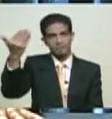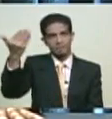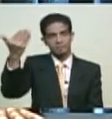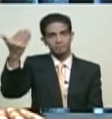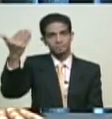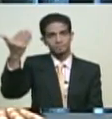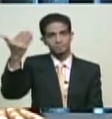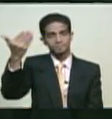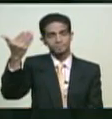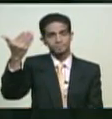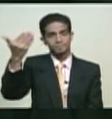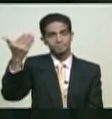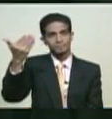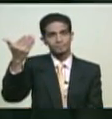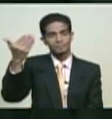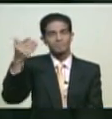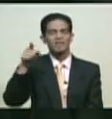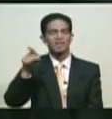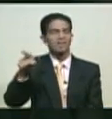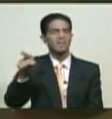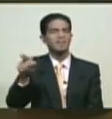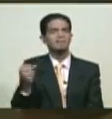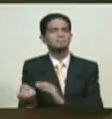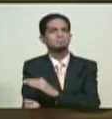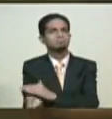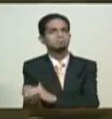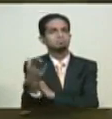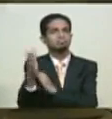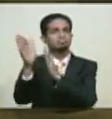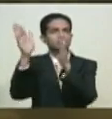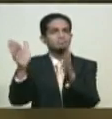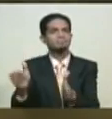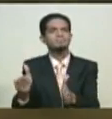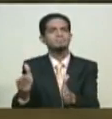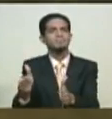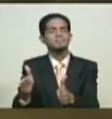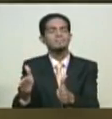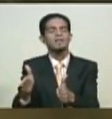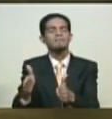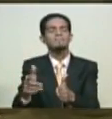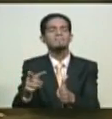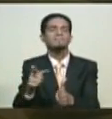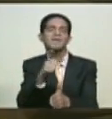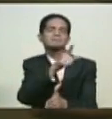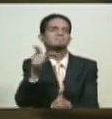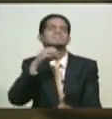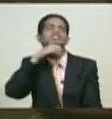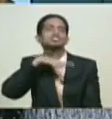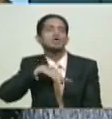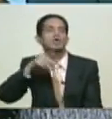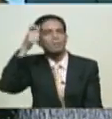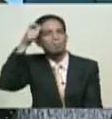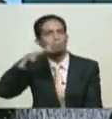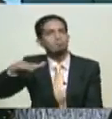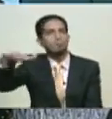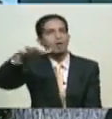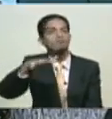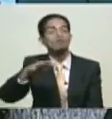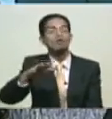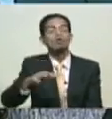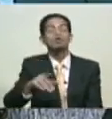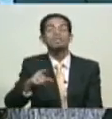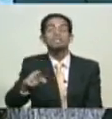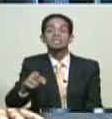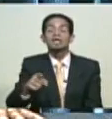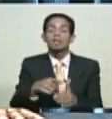que fue el padre del fundador del imperio otomano pero cuenta la historia de tal manera que uno se involucra